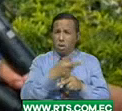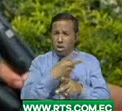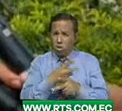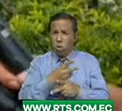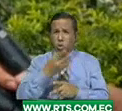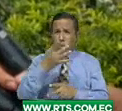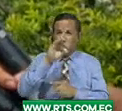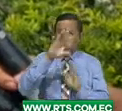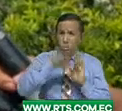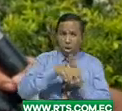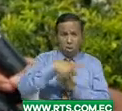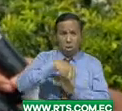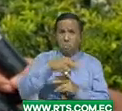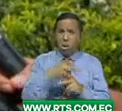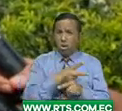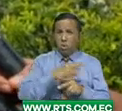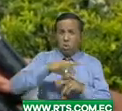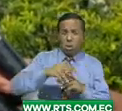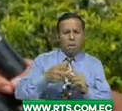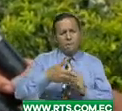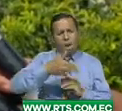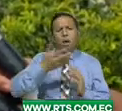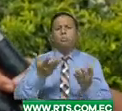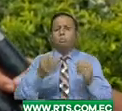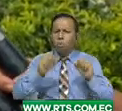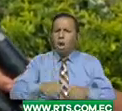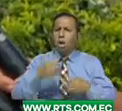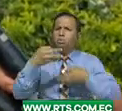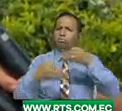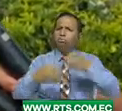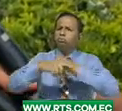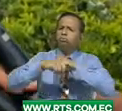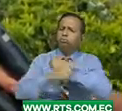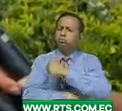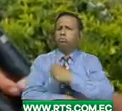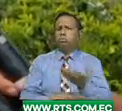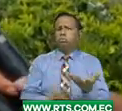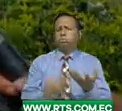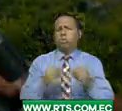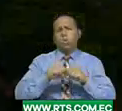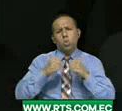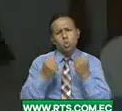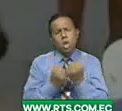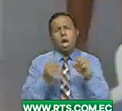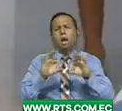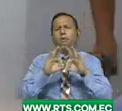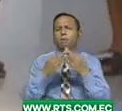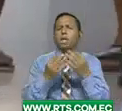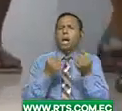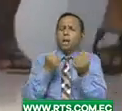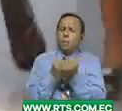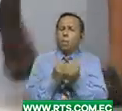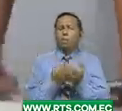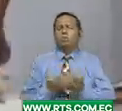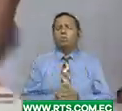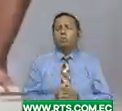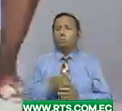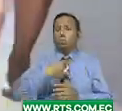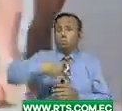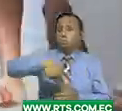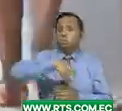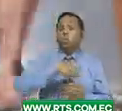que protejan a nuestros menores y también trabajar en lo social, en lo familiar. Los menores en conflicto con la ley